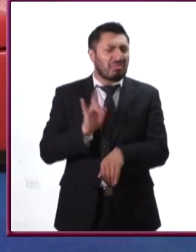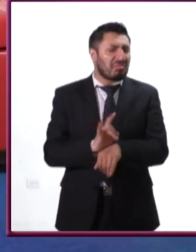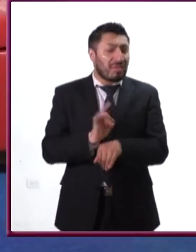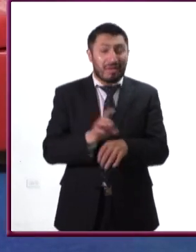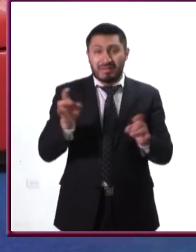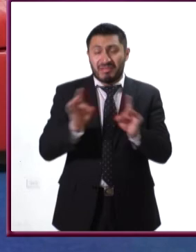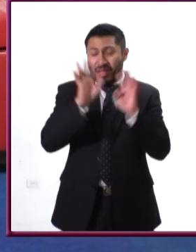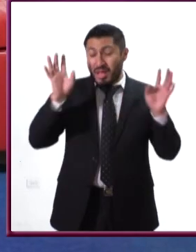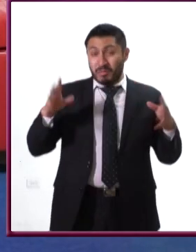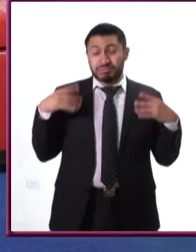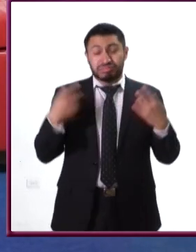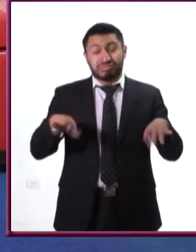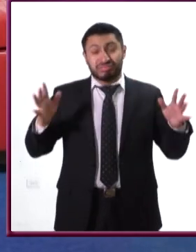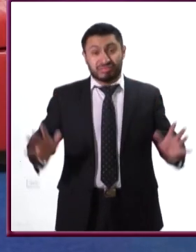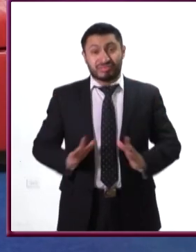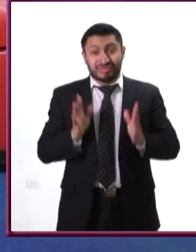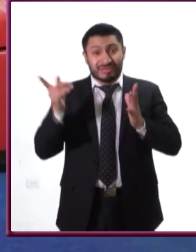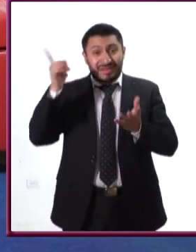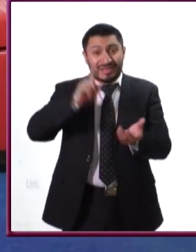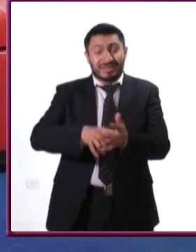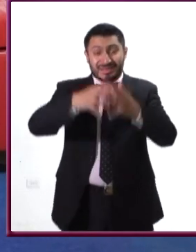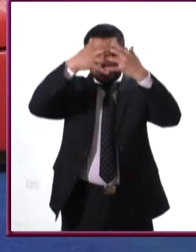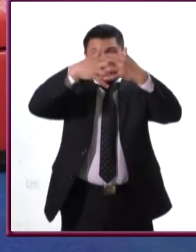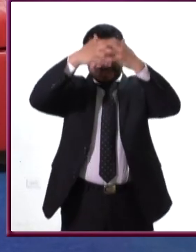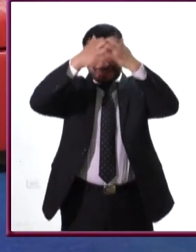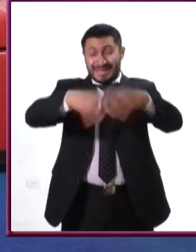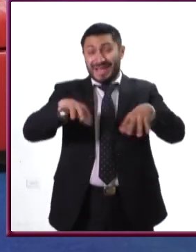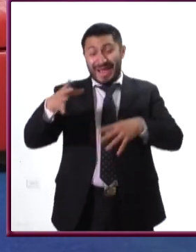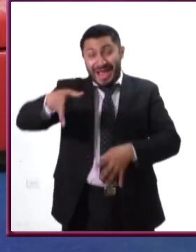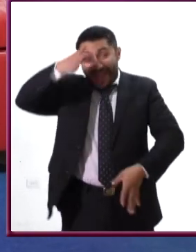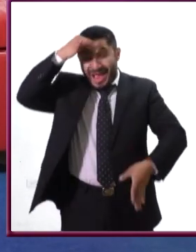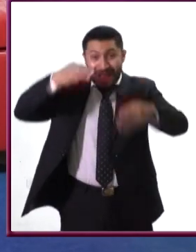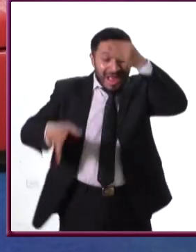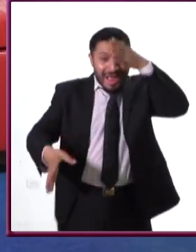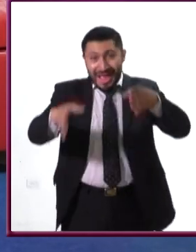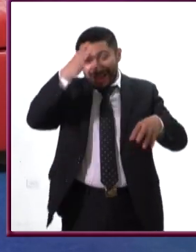parece inofensivo, reacciona en cadena y ¡pum! Explosión cerebral.